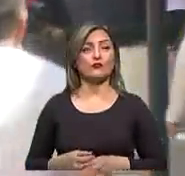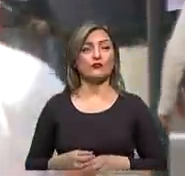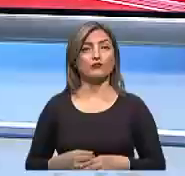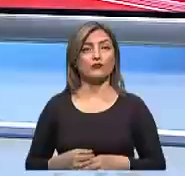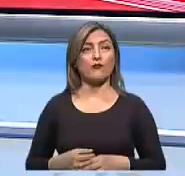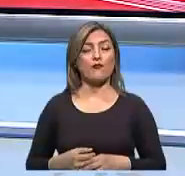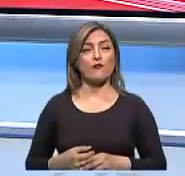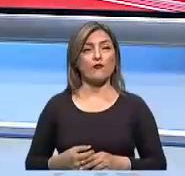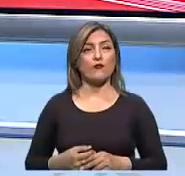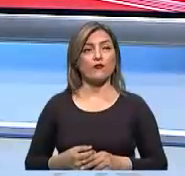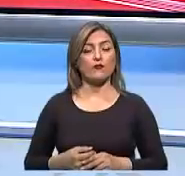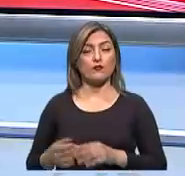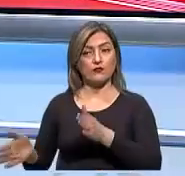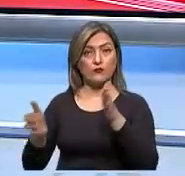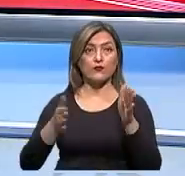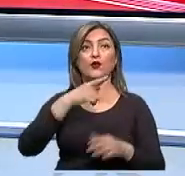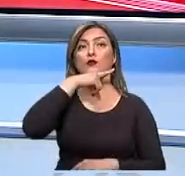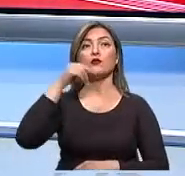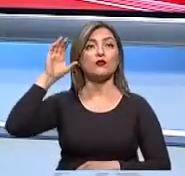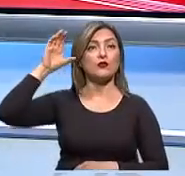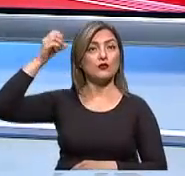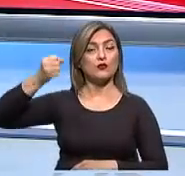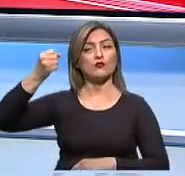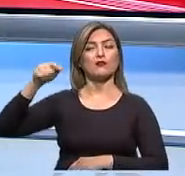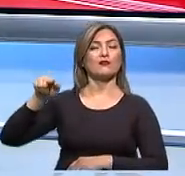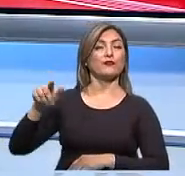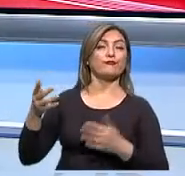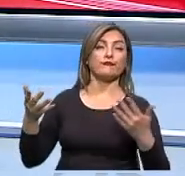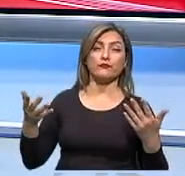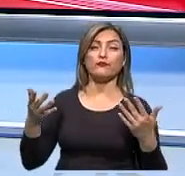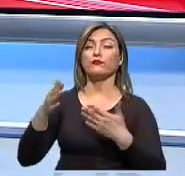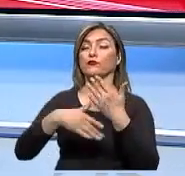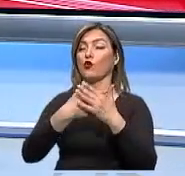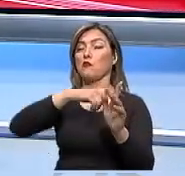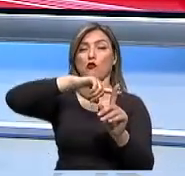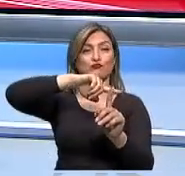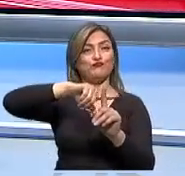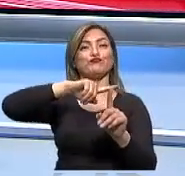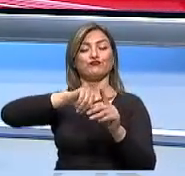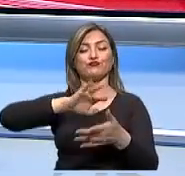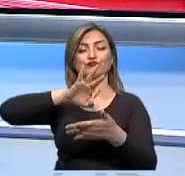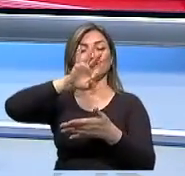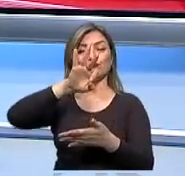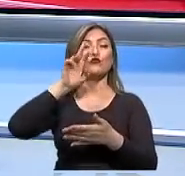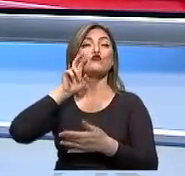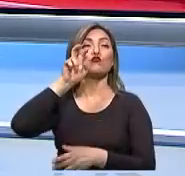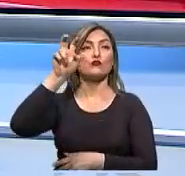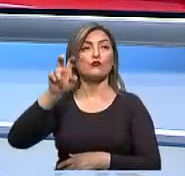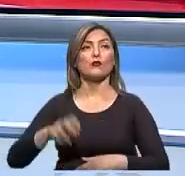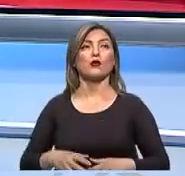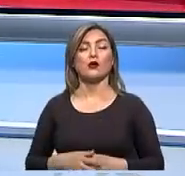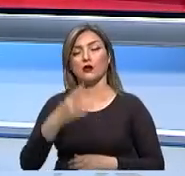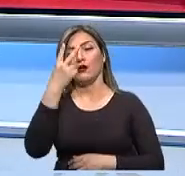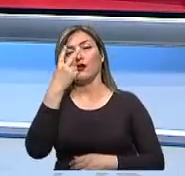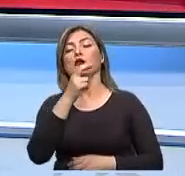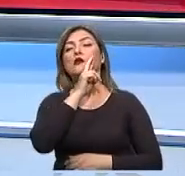24 horas. El feriado en Cuenca fue calificado como exitoso por los representantes del sector turístico.